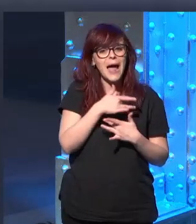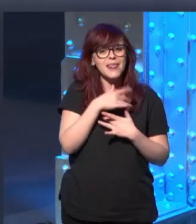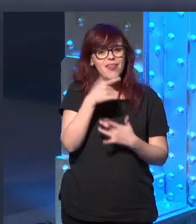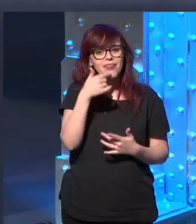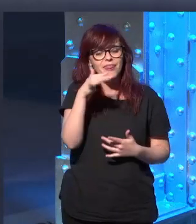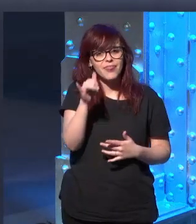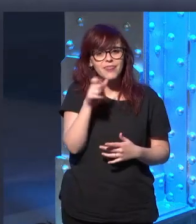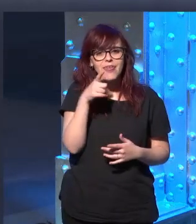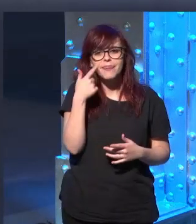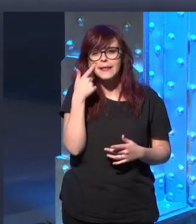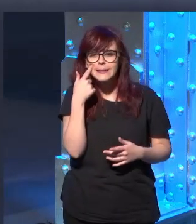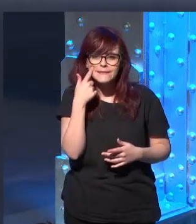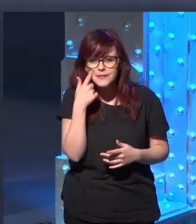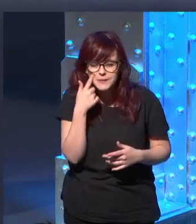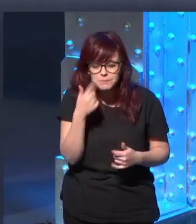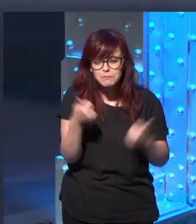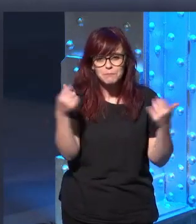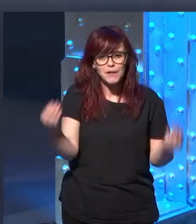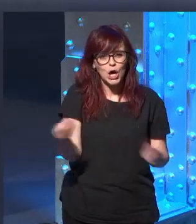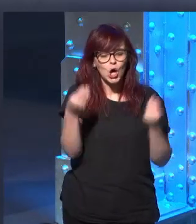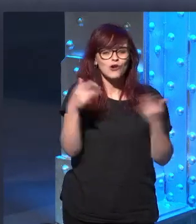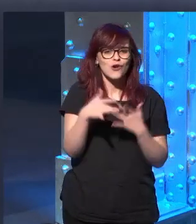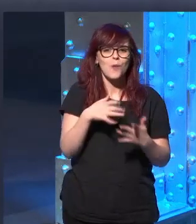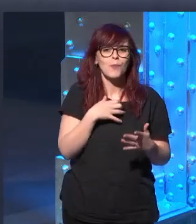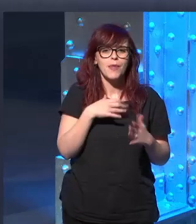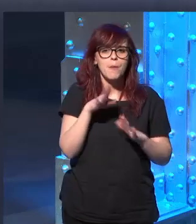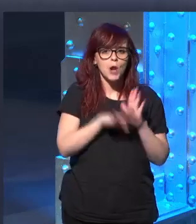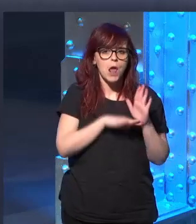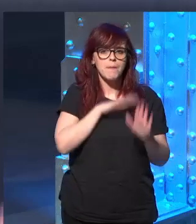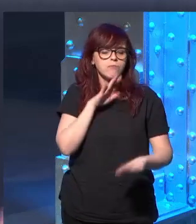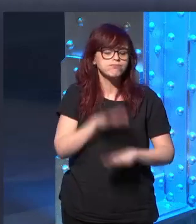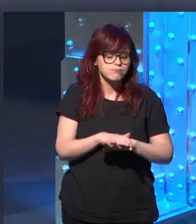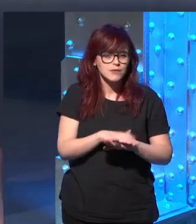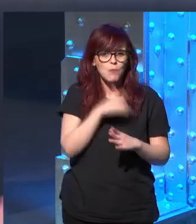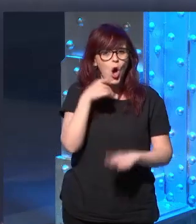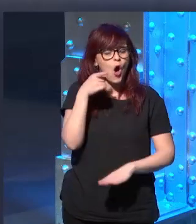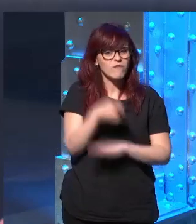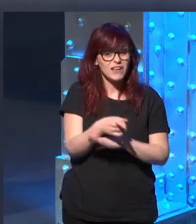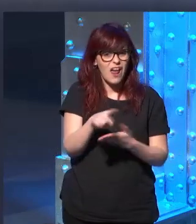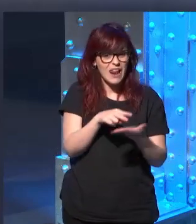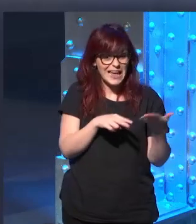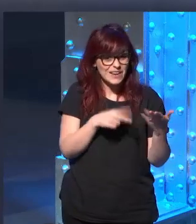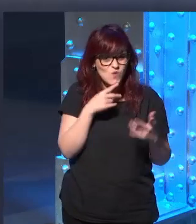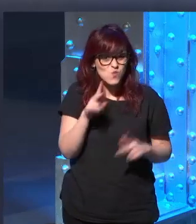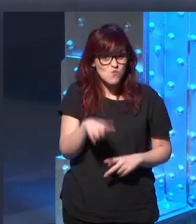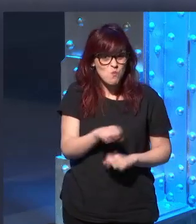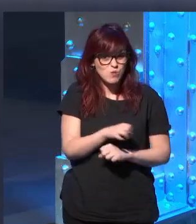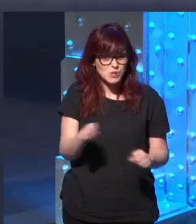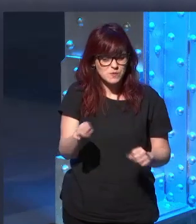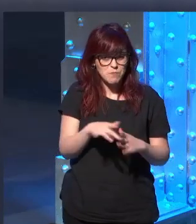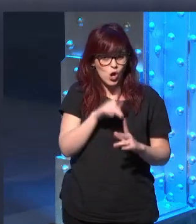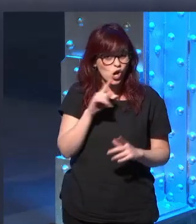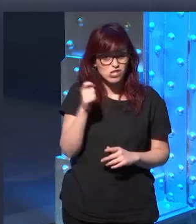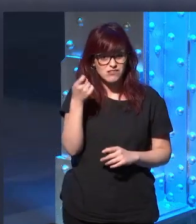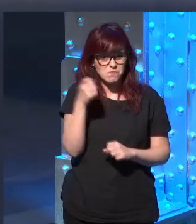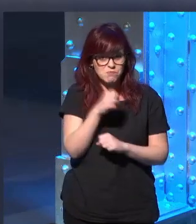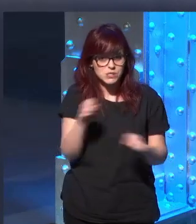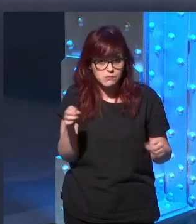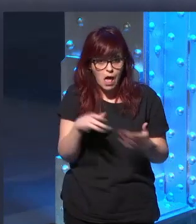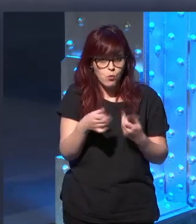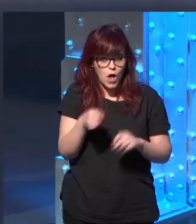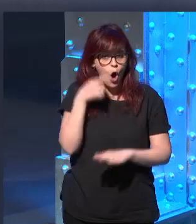ser mejores detectives, no se puede ir cumpliendo un programa y obligando a gente a leer algo que no van a conseguir leer, porque no lo van a conseguir leer,